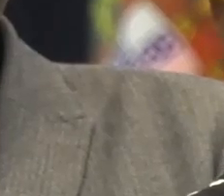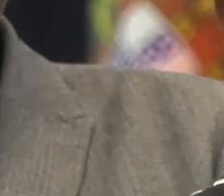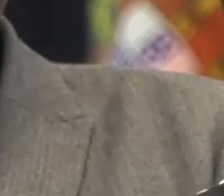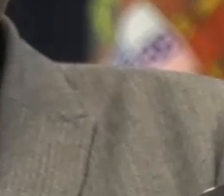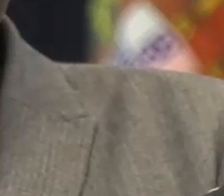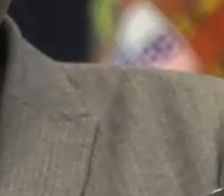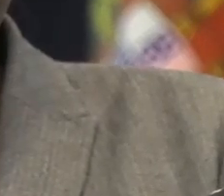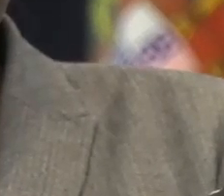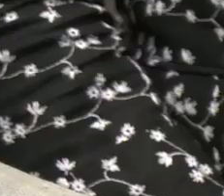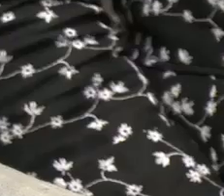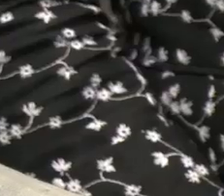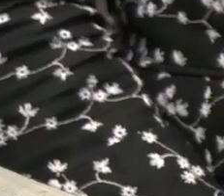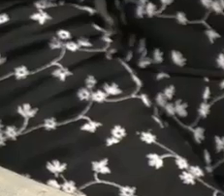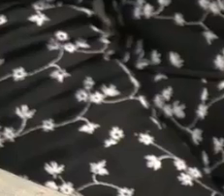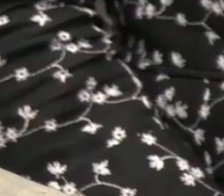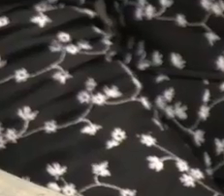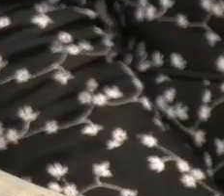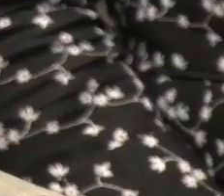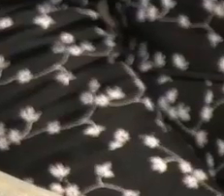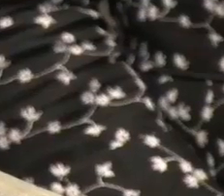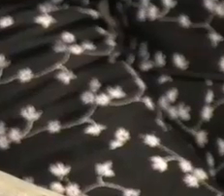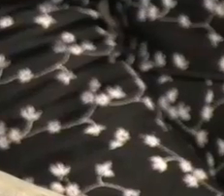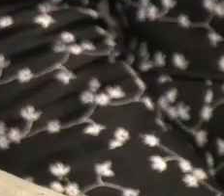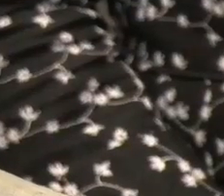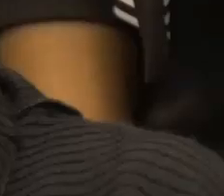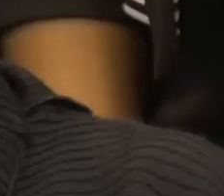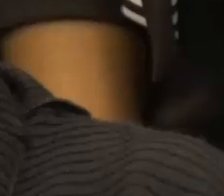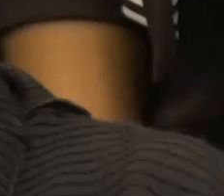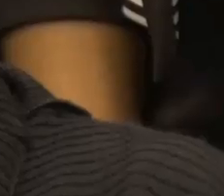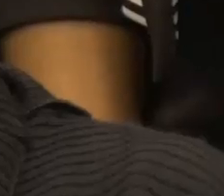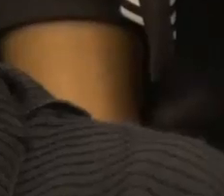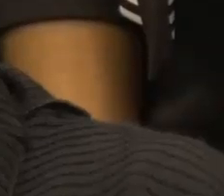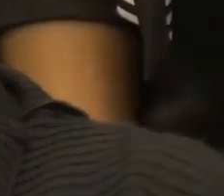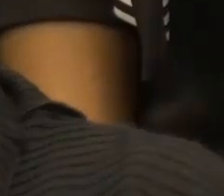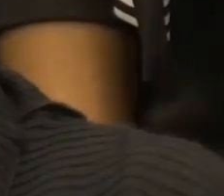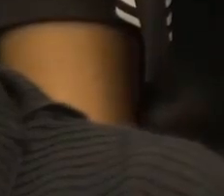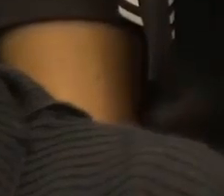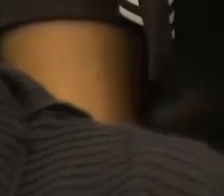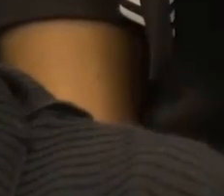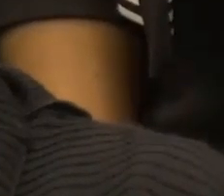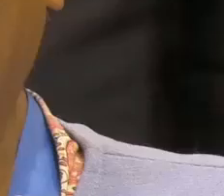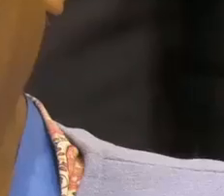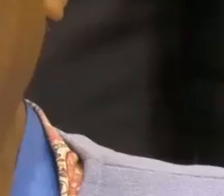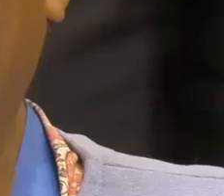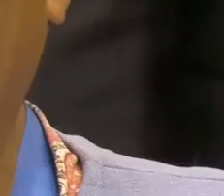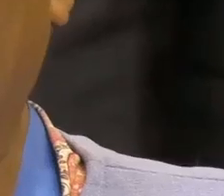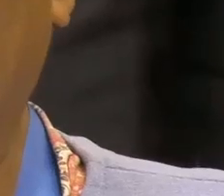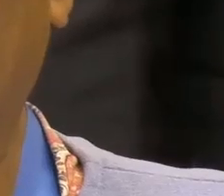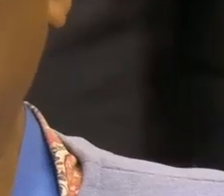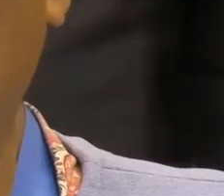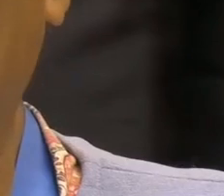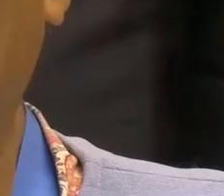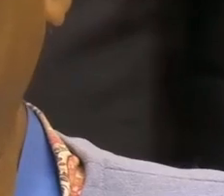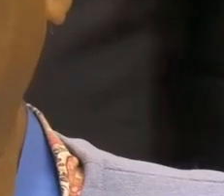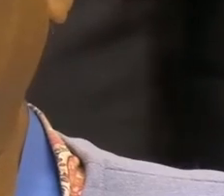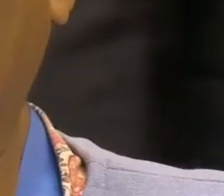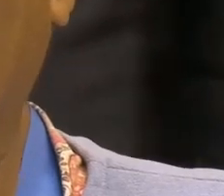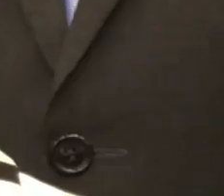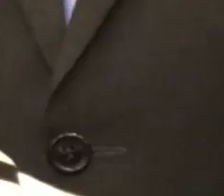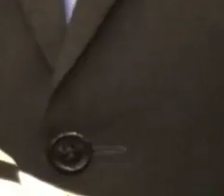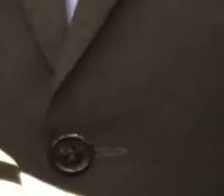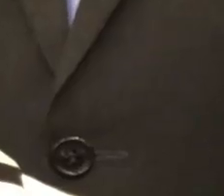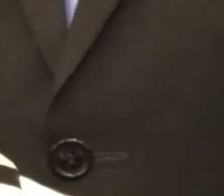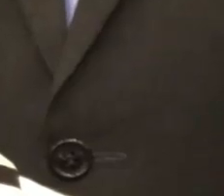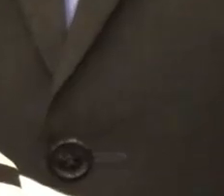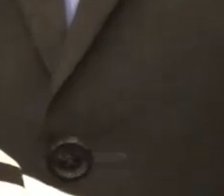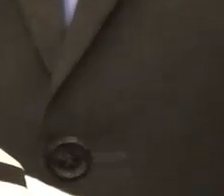Caribe, gracias a la organización del Ministerio de Educación de Bolivia y la Oficina Regional de Educación para América Latina y el Caribe,